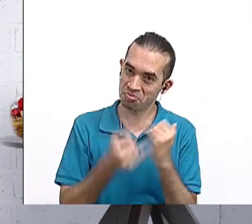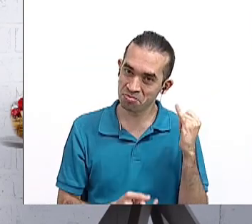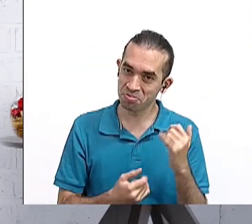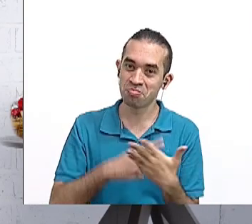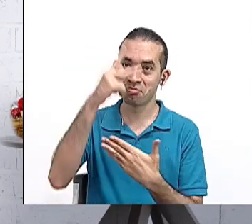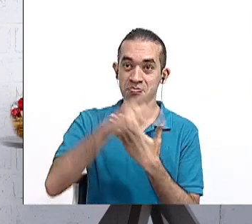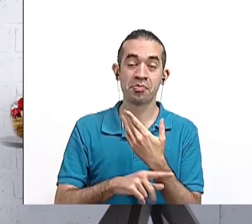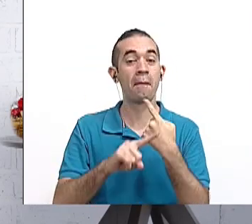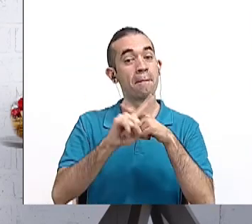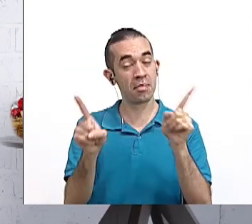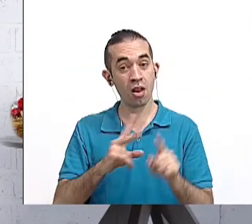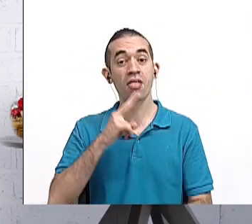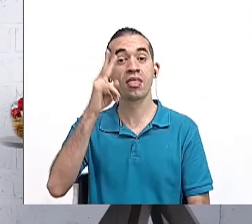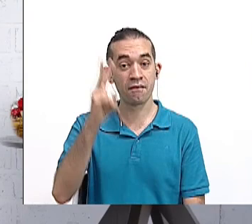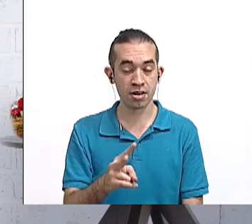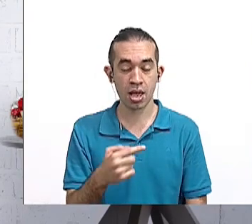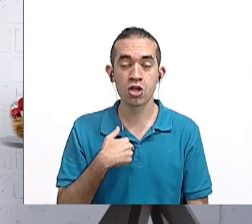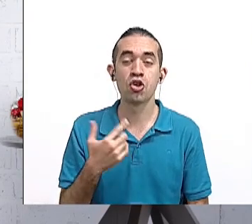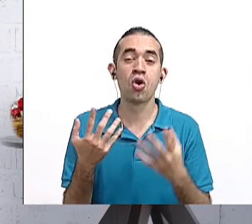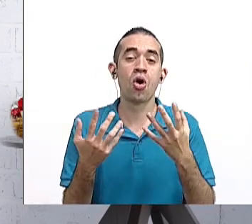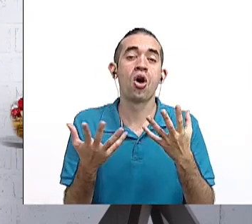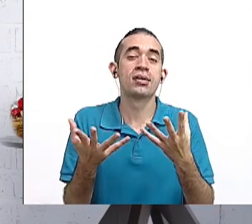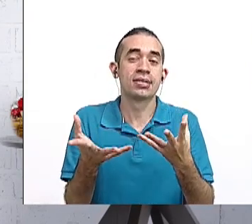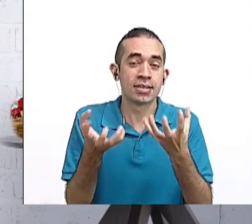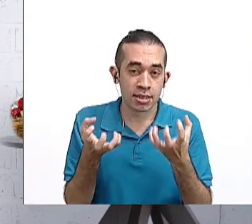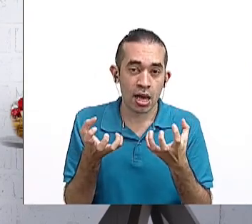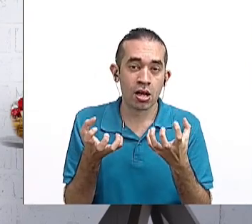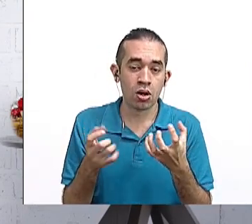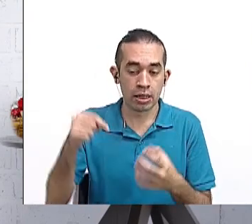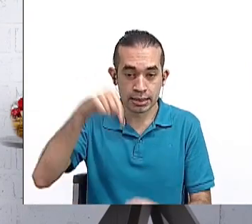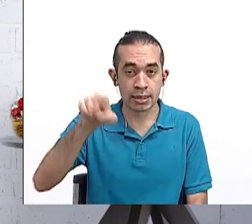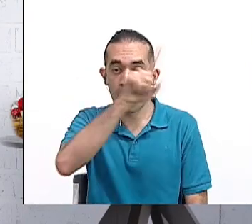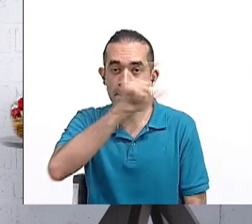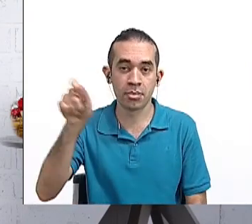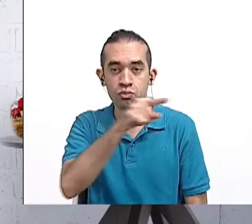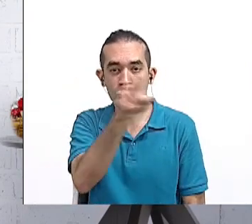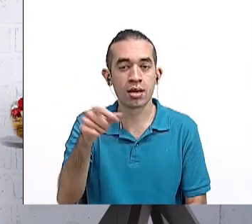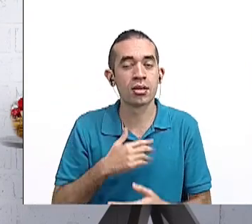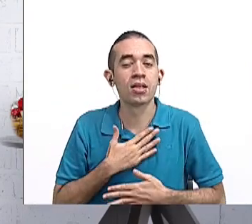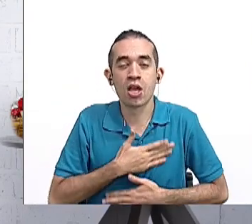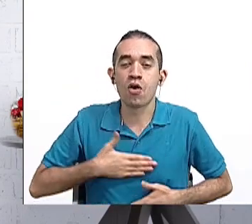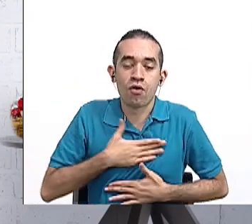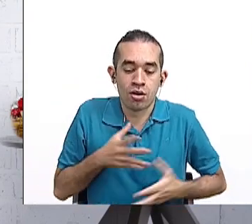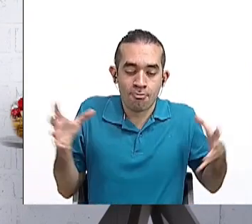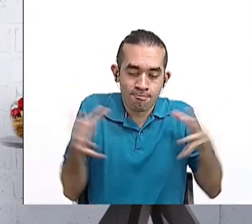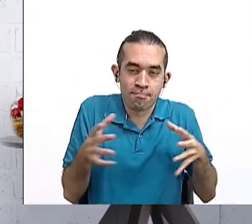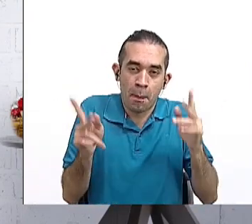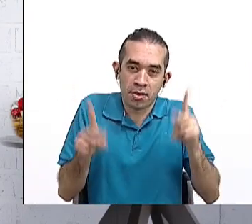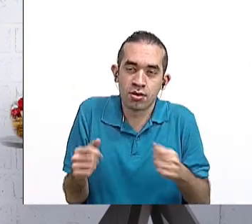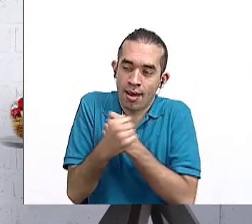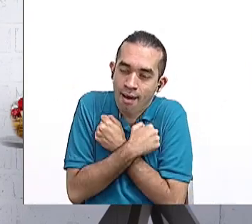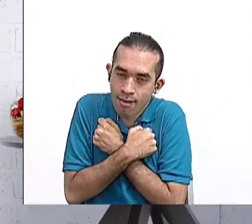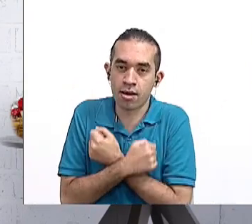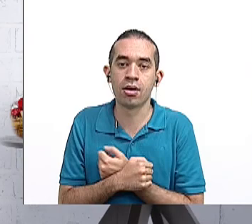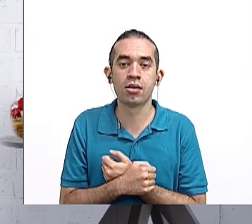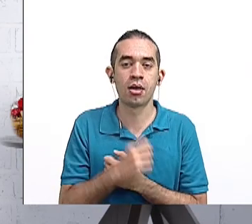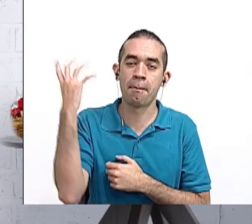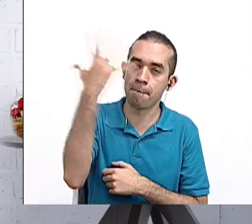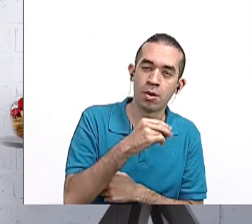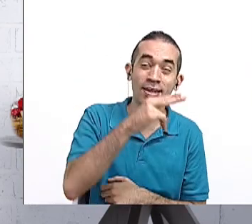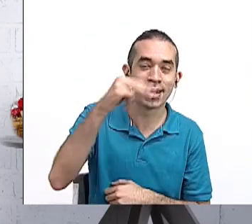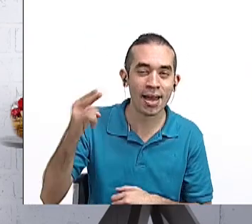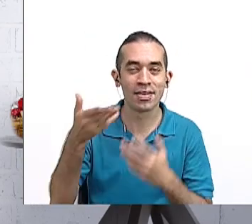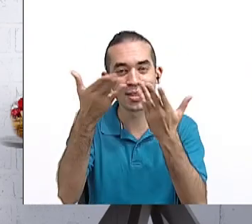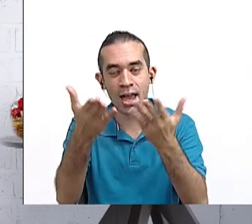pero de verdad debe quiero que este mes lo disfruten con sus seres queridos pasen una linda navidad